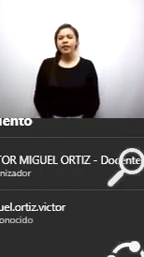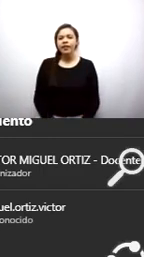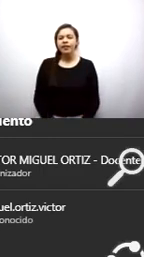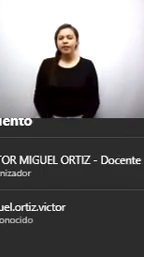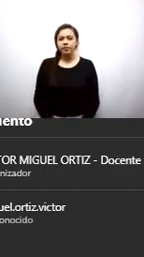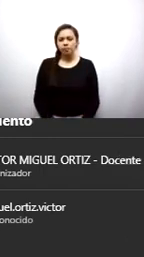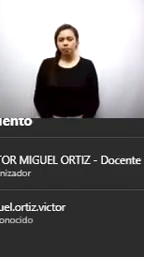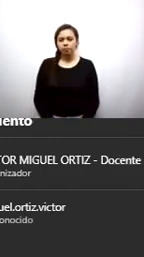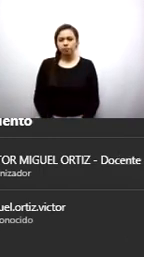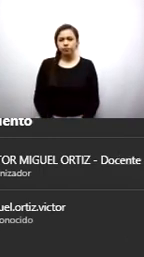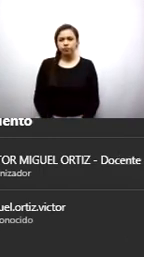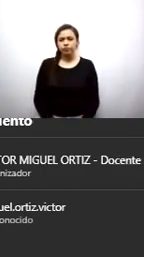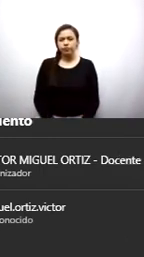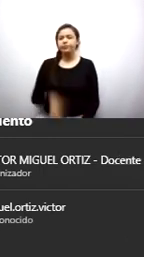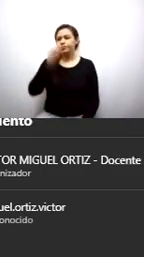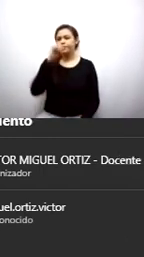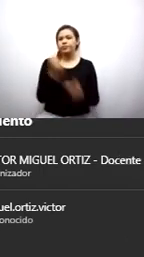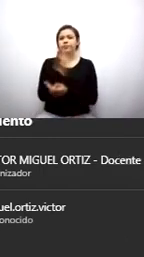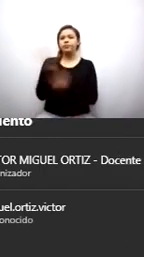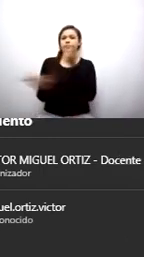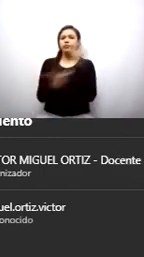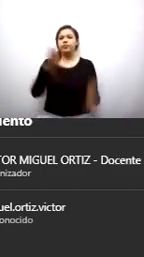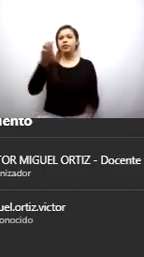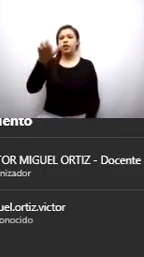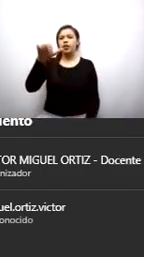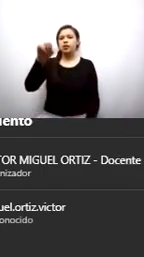Y le vamos a preguntar ahorita a Cristina,